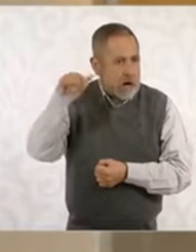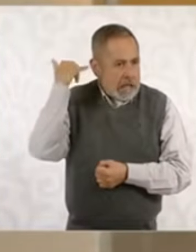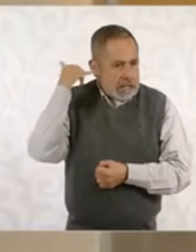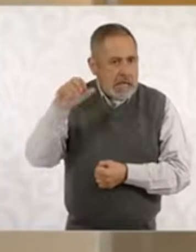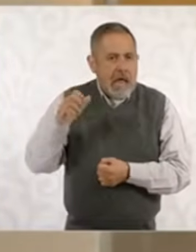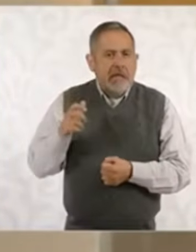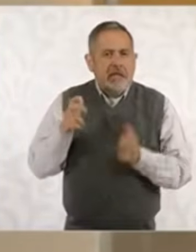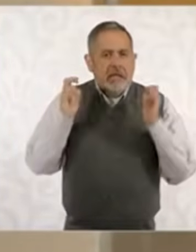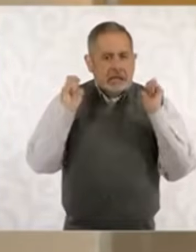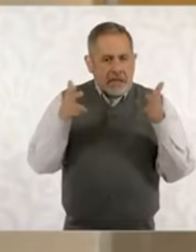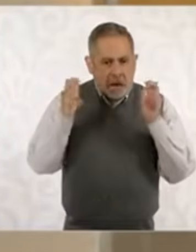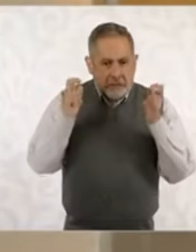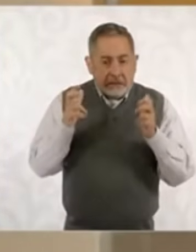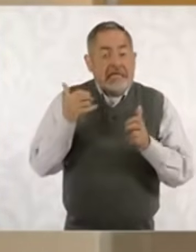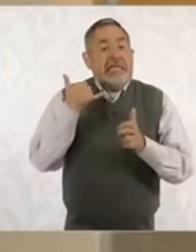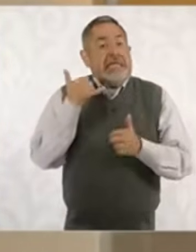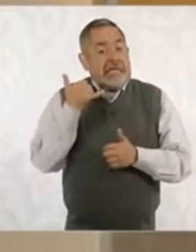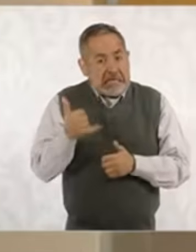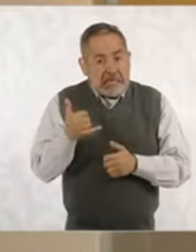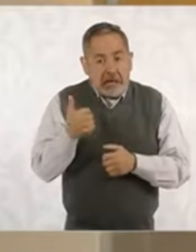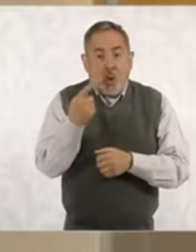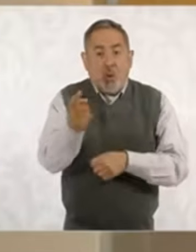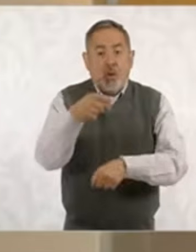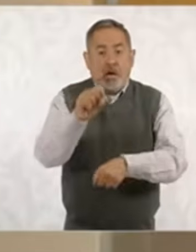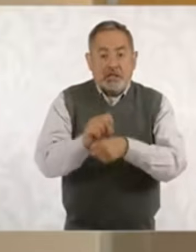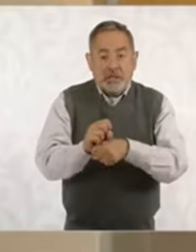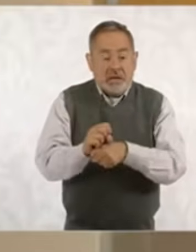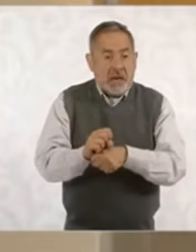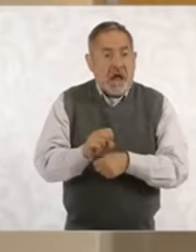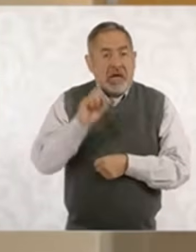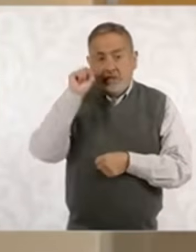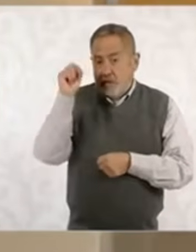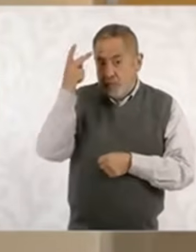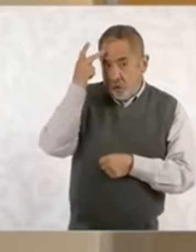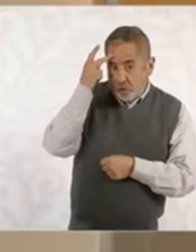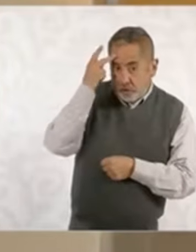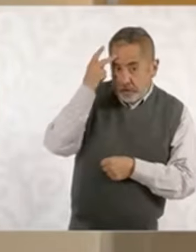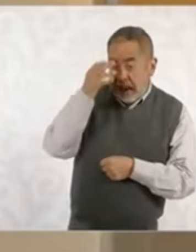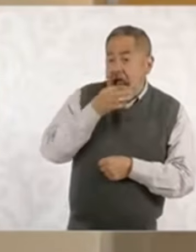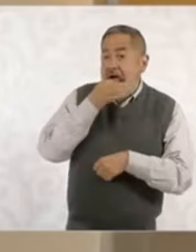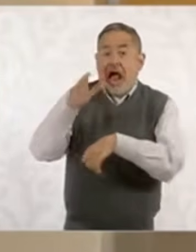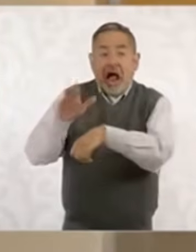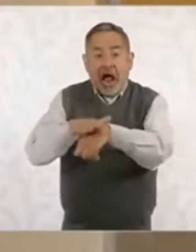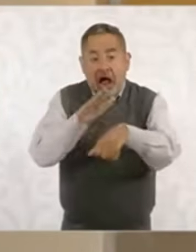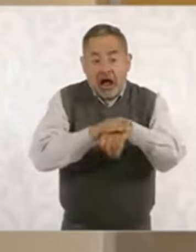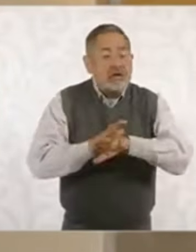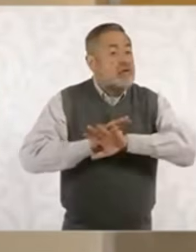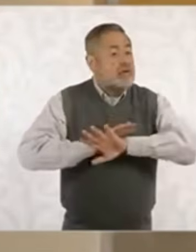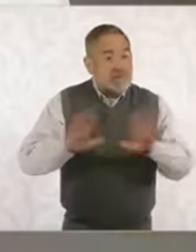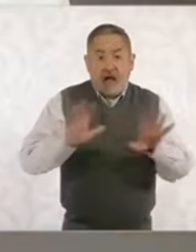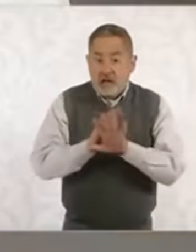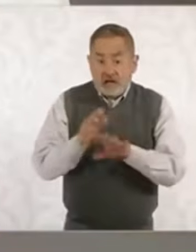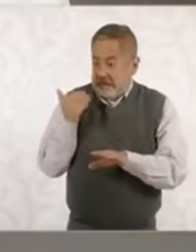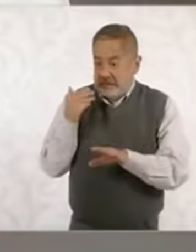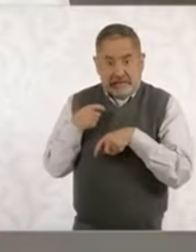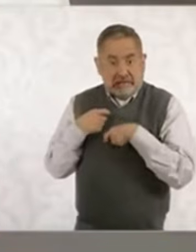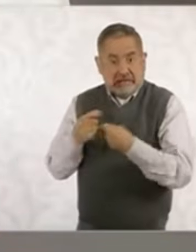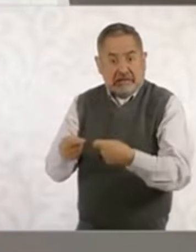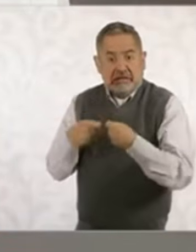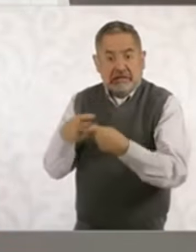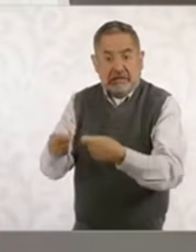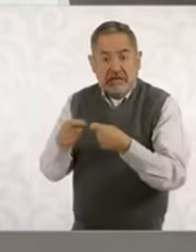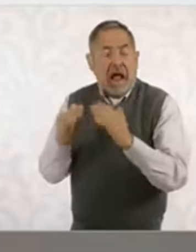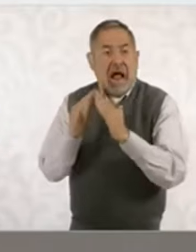Chiapas y próximamente la semana que entra en San Luis Potosí, sepan que ya estamos entregando vivienda en esos